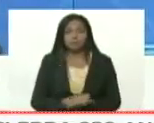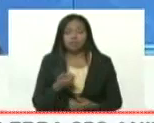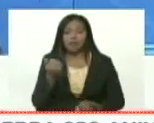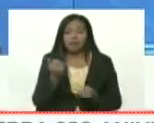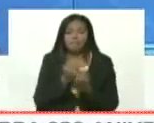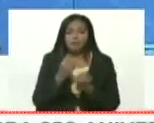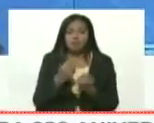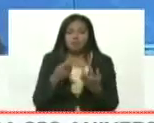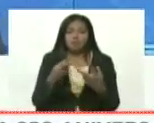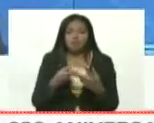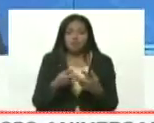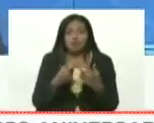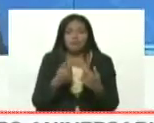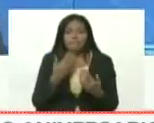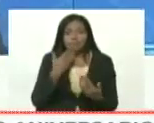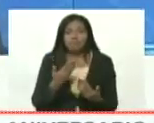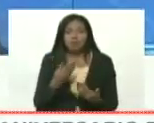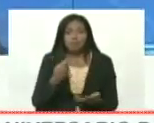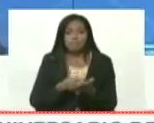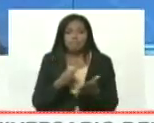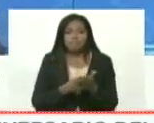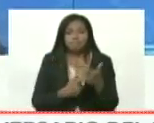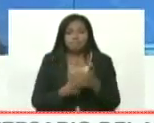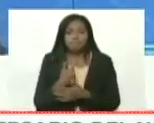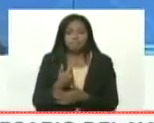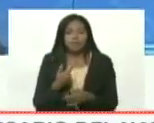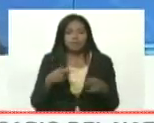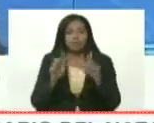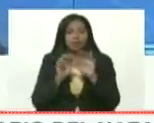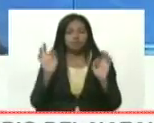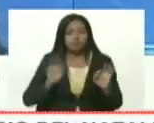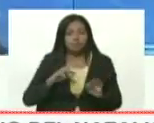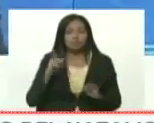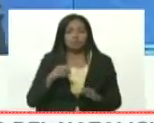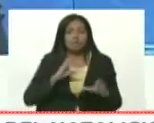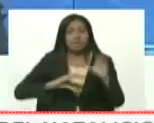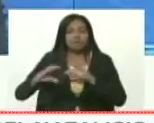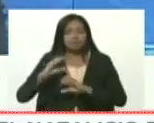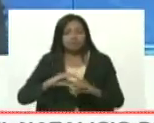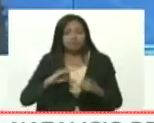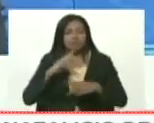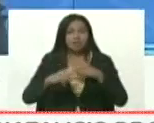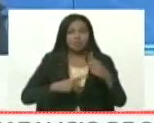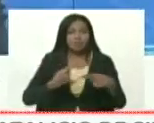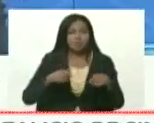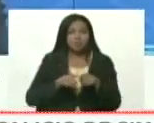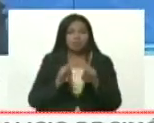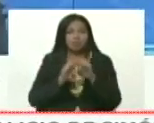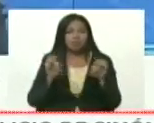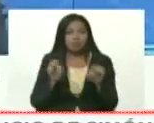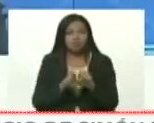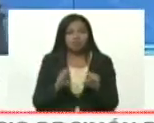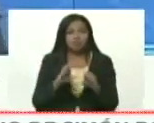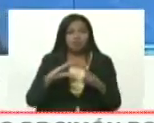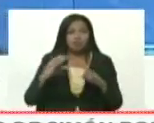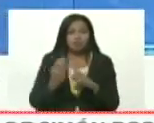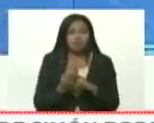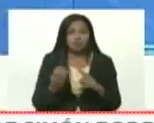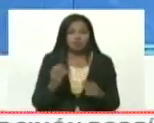solicitud de recursos, porque hay que meter recursos, hay que invertir en la ciencia, en la producción, en la educación, en la